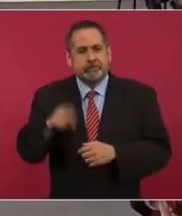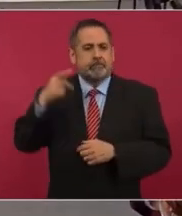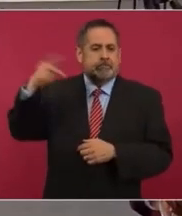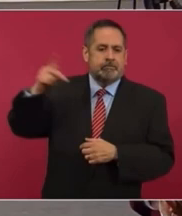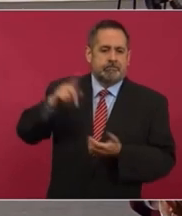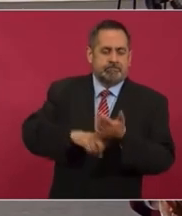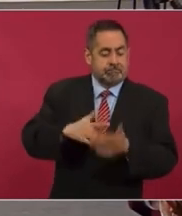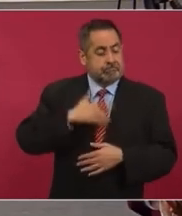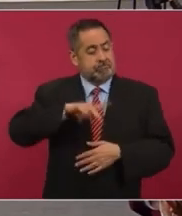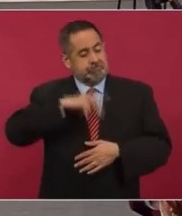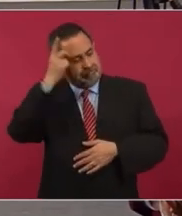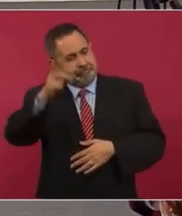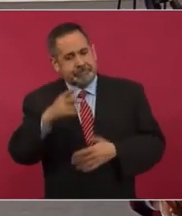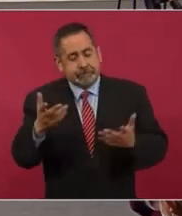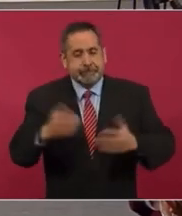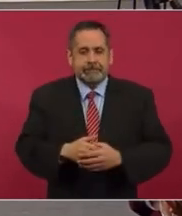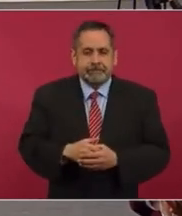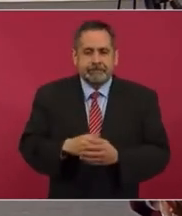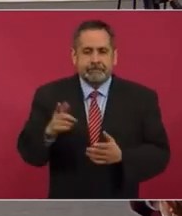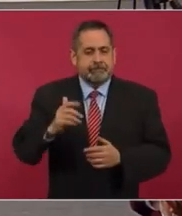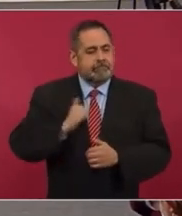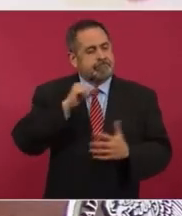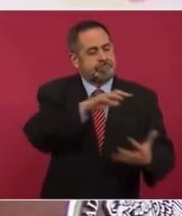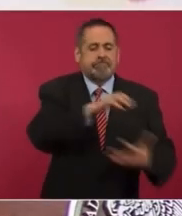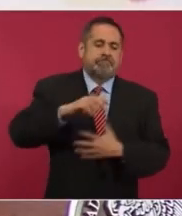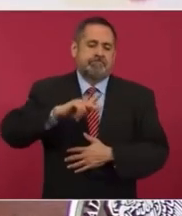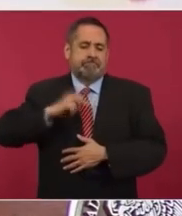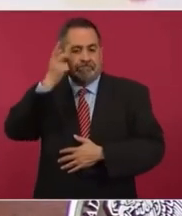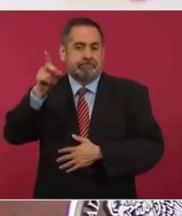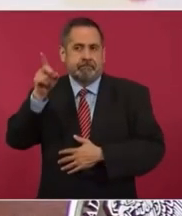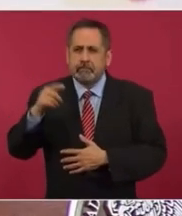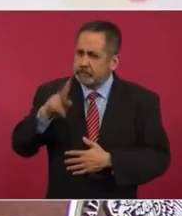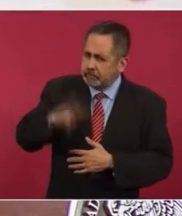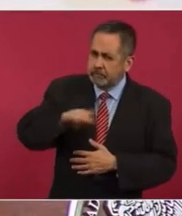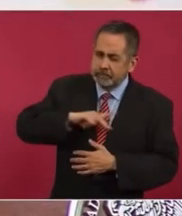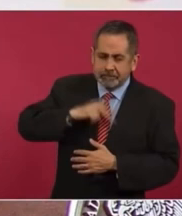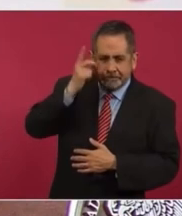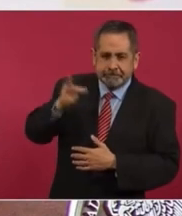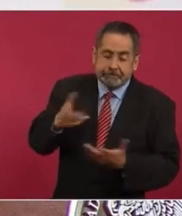sienten dueños. Sí. O sea, se apropiaron de algo que es nuestro.